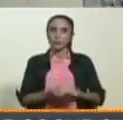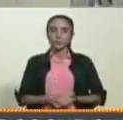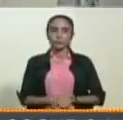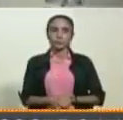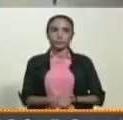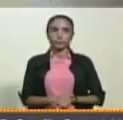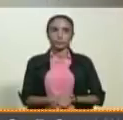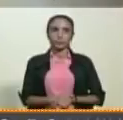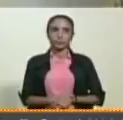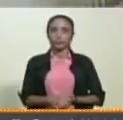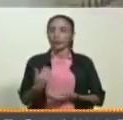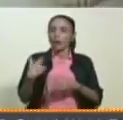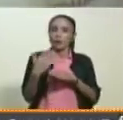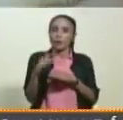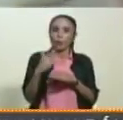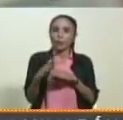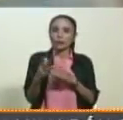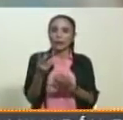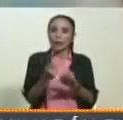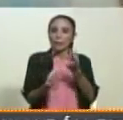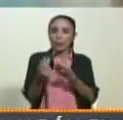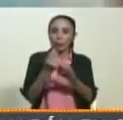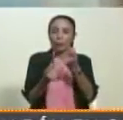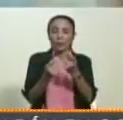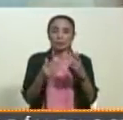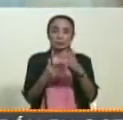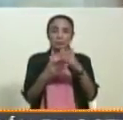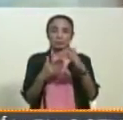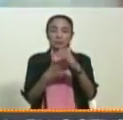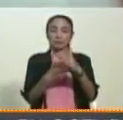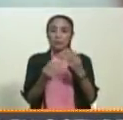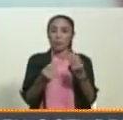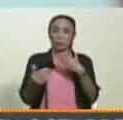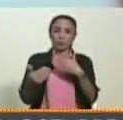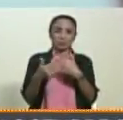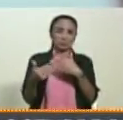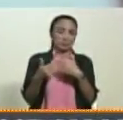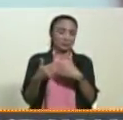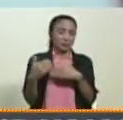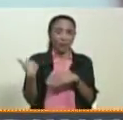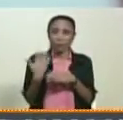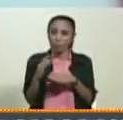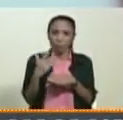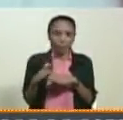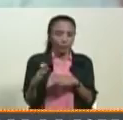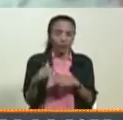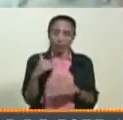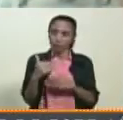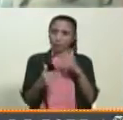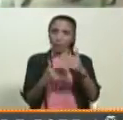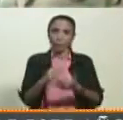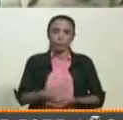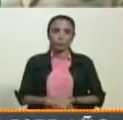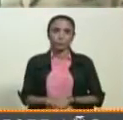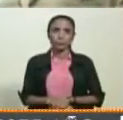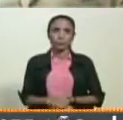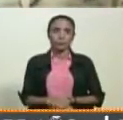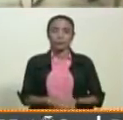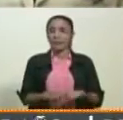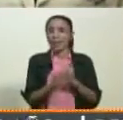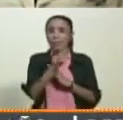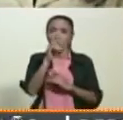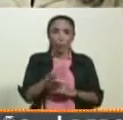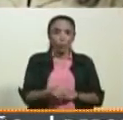A pesar de la guerra económica inclemente, del asedio, de la agresión imperialista y de todo lo que nos hacen todos los